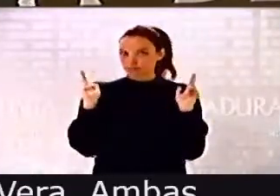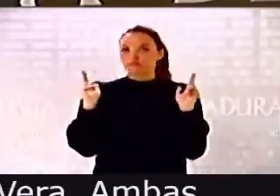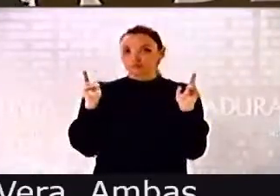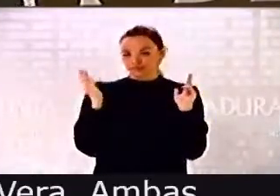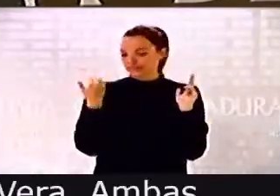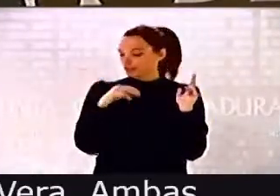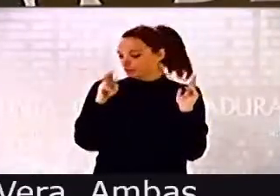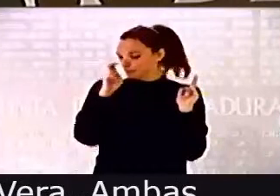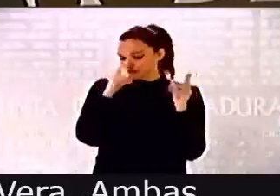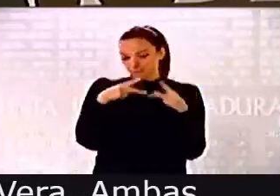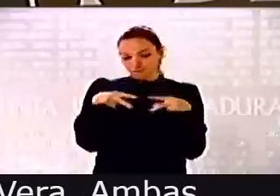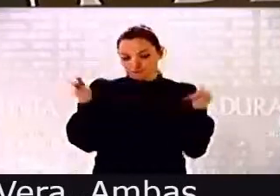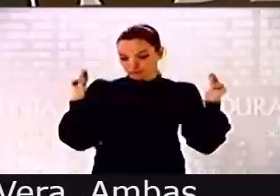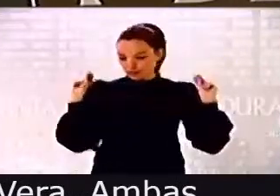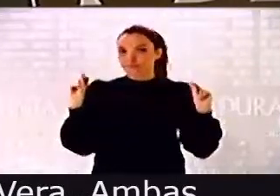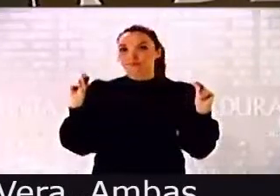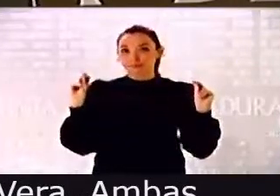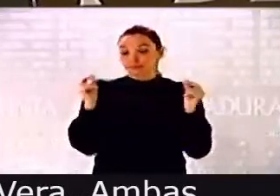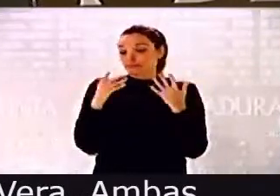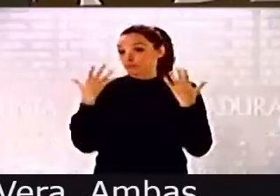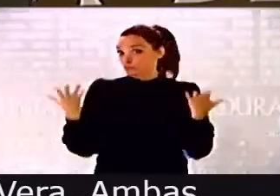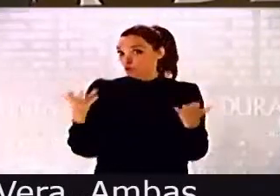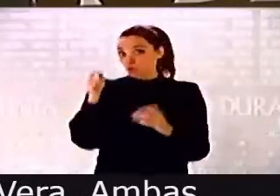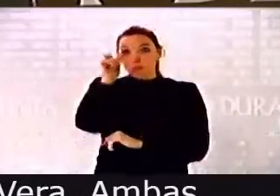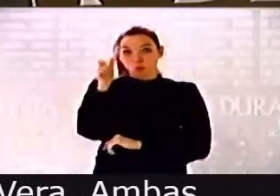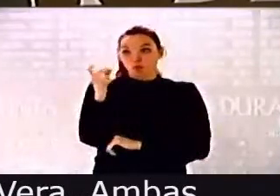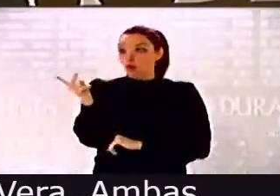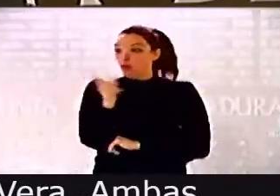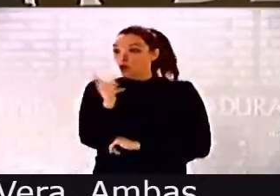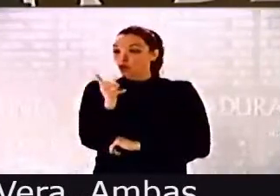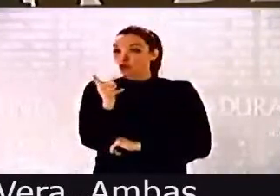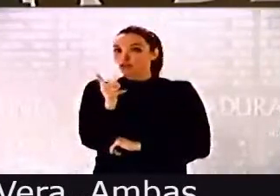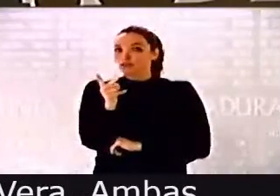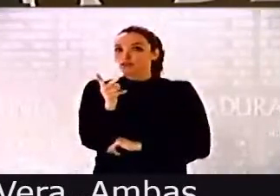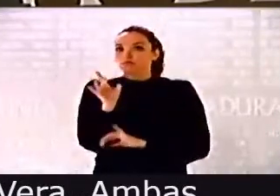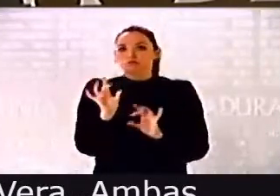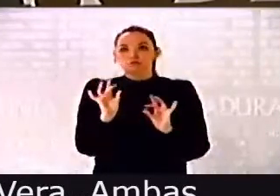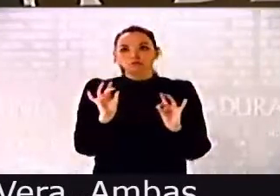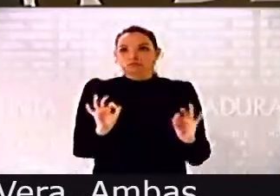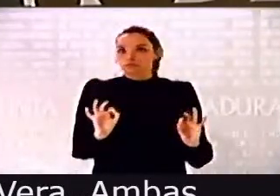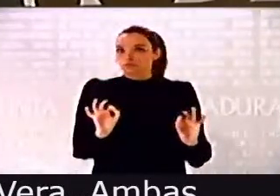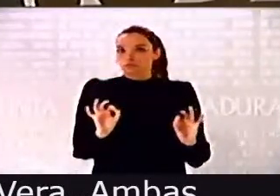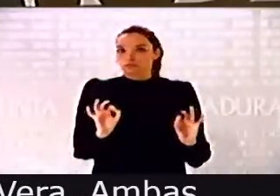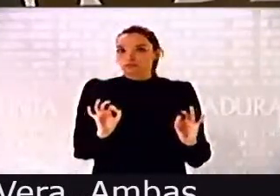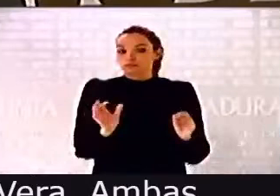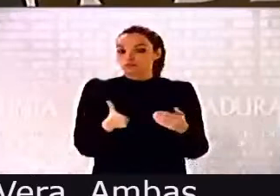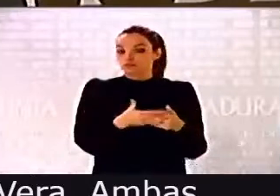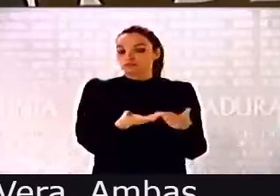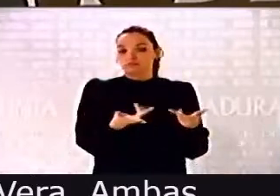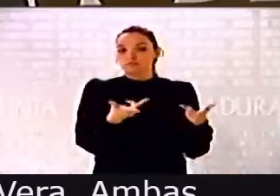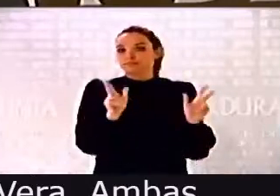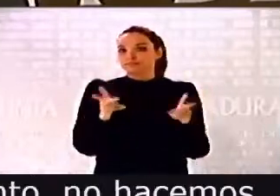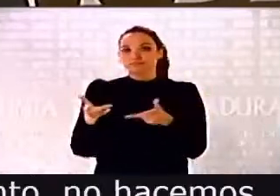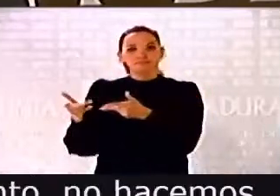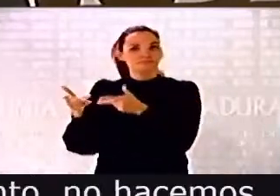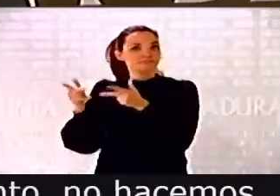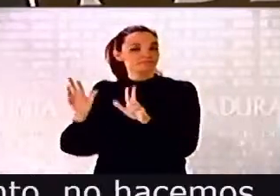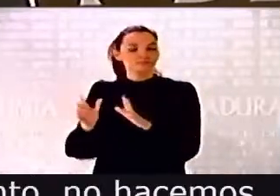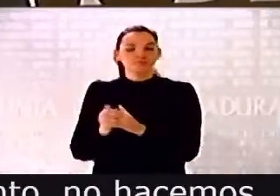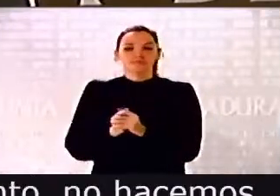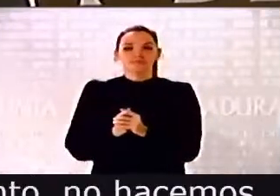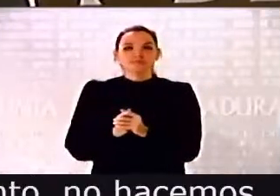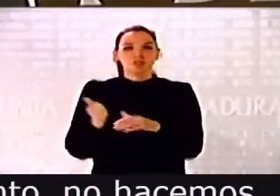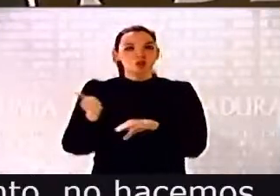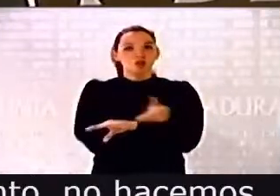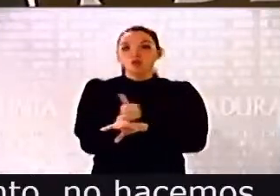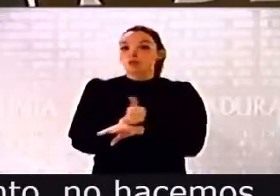caducan las medidas hoy y, por lo tanto, no hacemos nada con ellas para que pasen ambas zonas de salud y todas sus